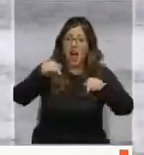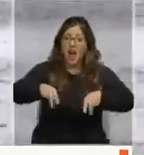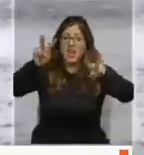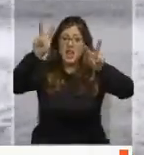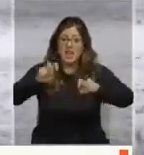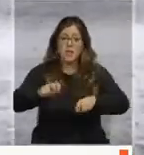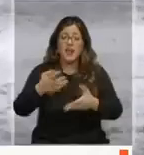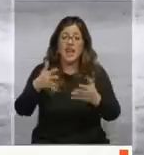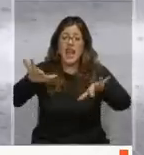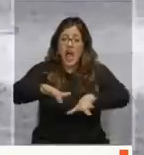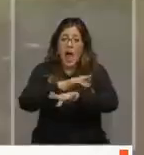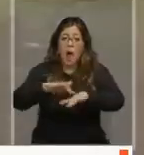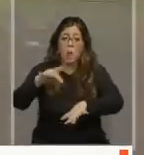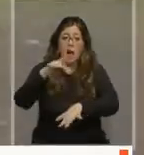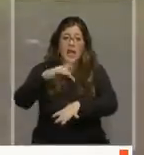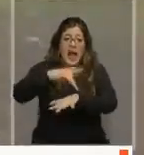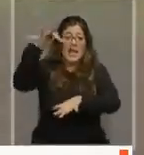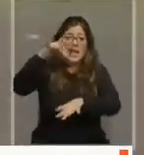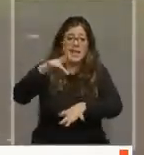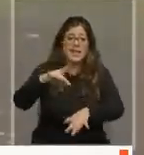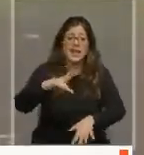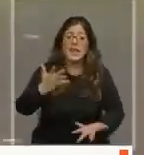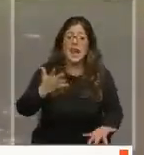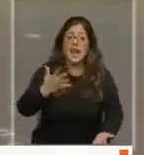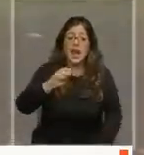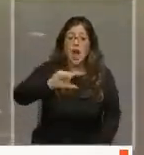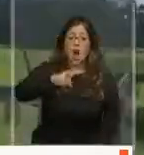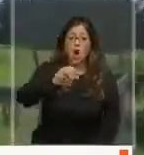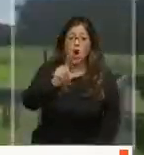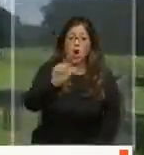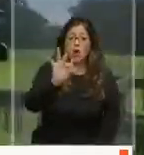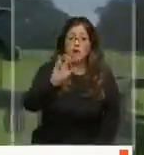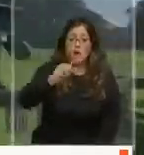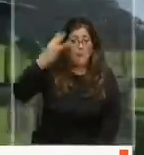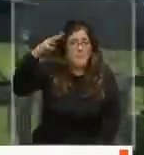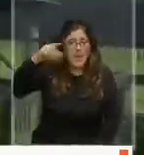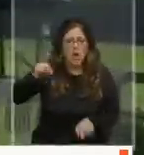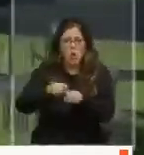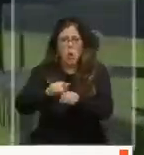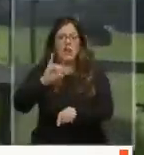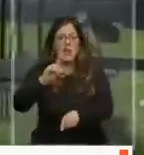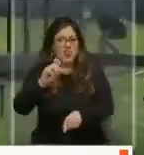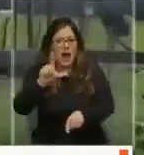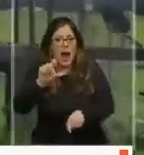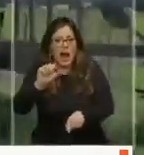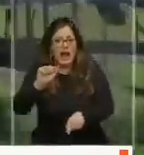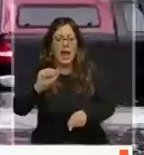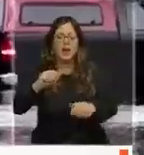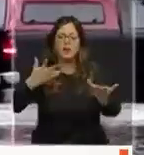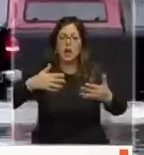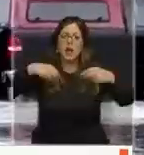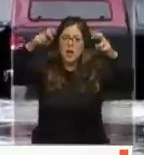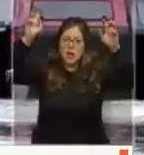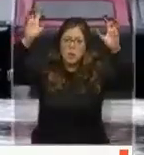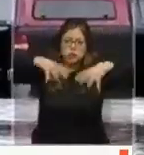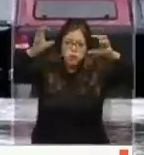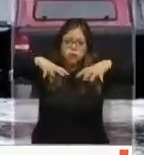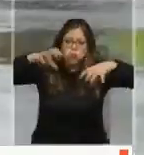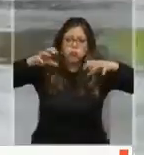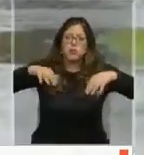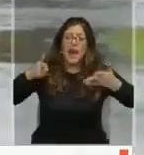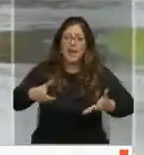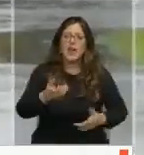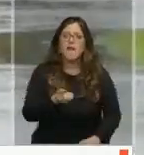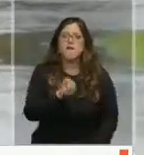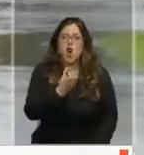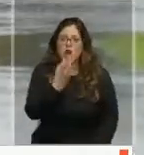México, Idalia causó estragos en el noroeste de Florida. Más de 1.600.000 evacuados, ciudades inundadas, miles